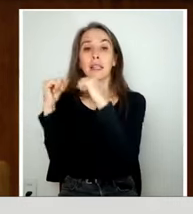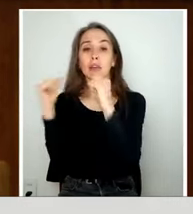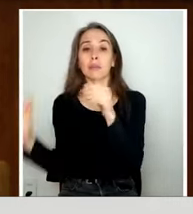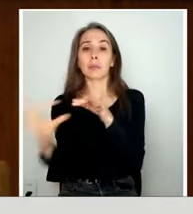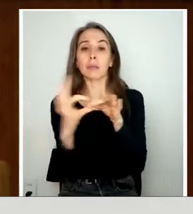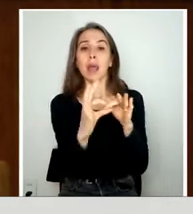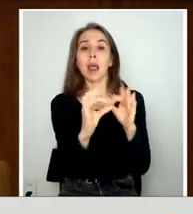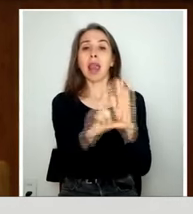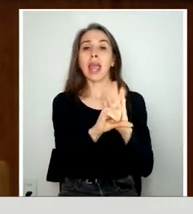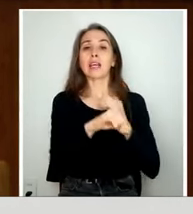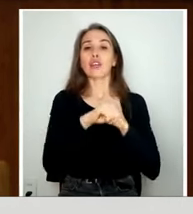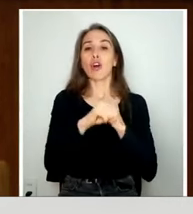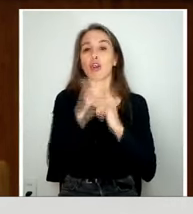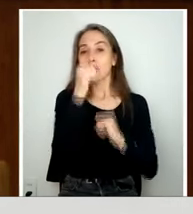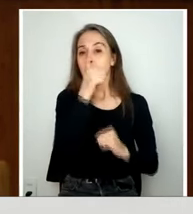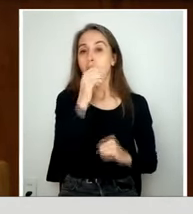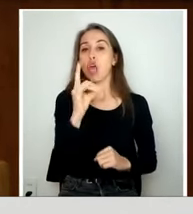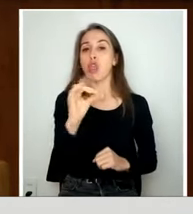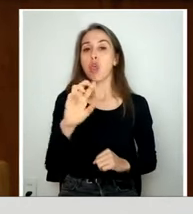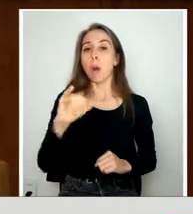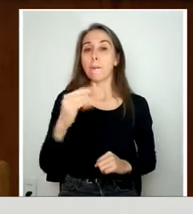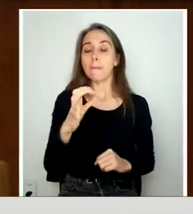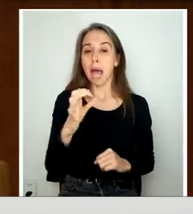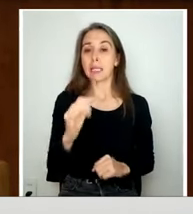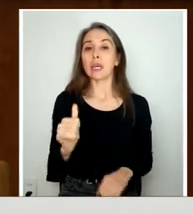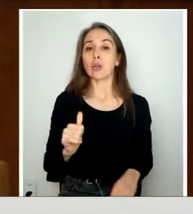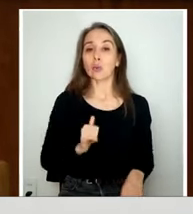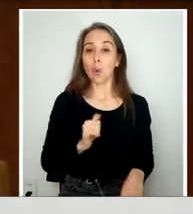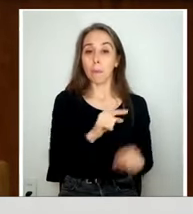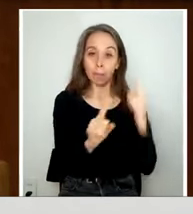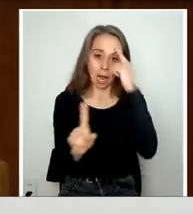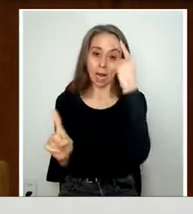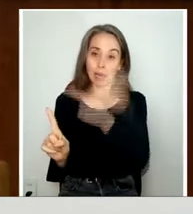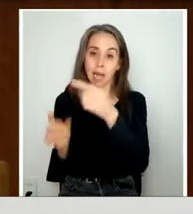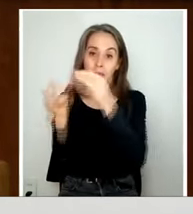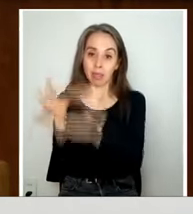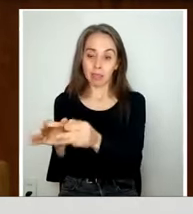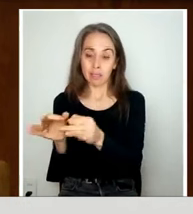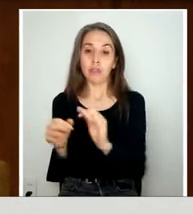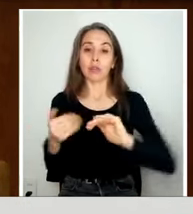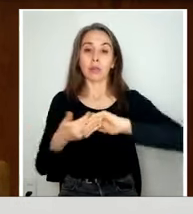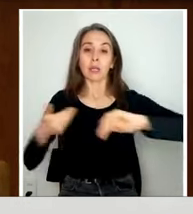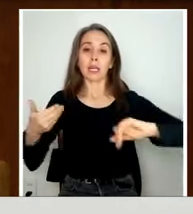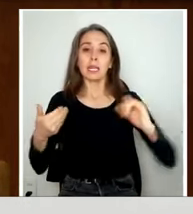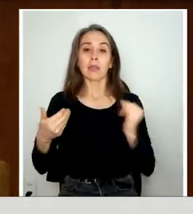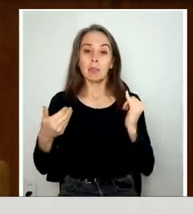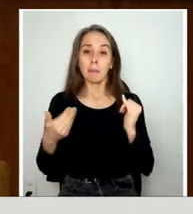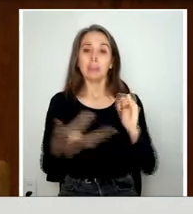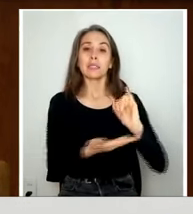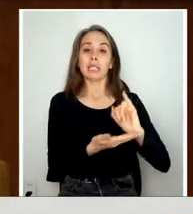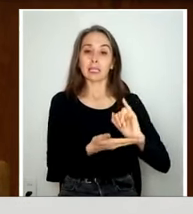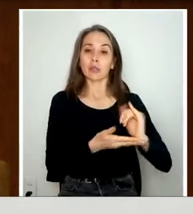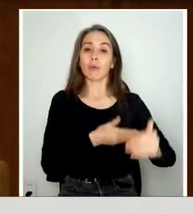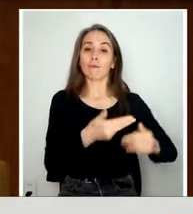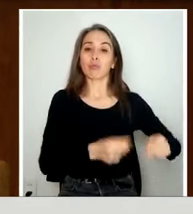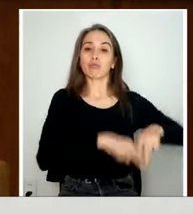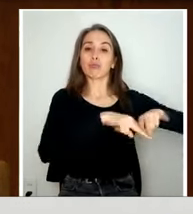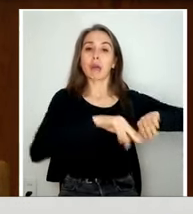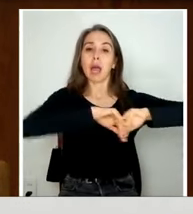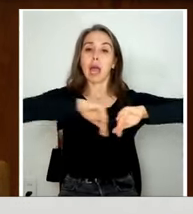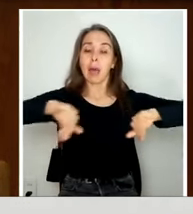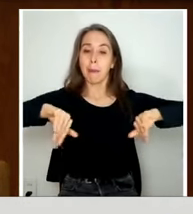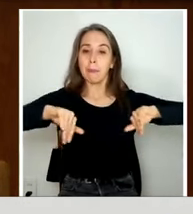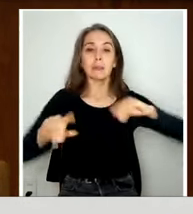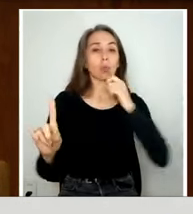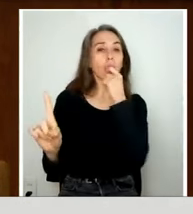el efectivo cumplimiento de su resoluciones y su total Independencia operacional e institucional respecto del ente que formula las acusaciones por infracciones